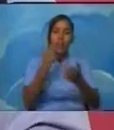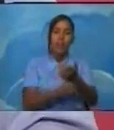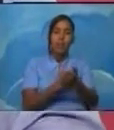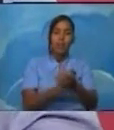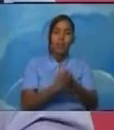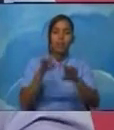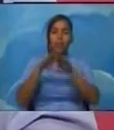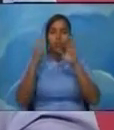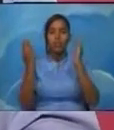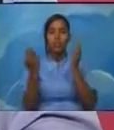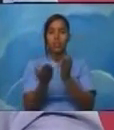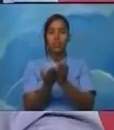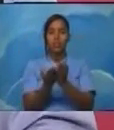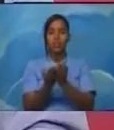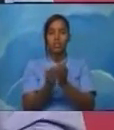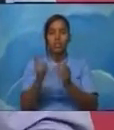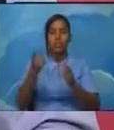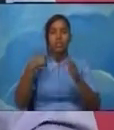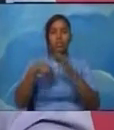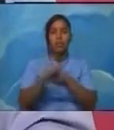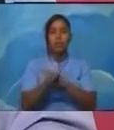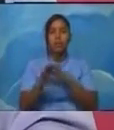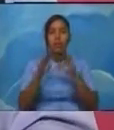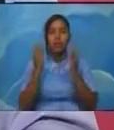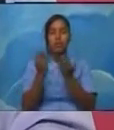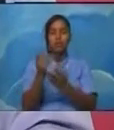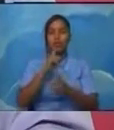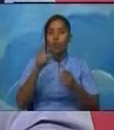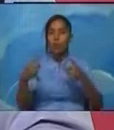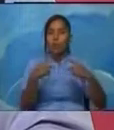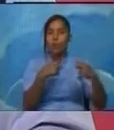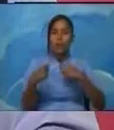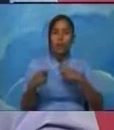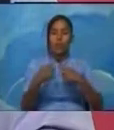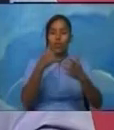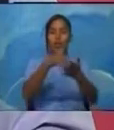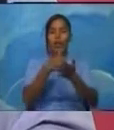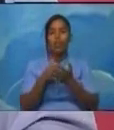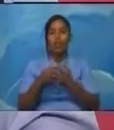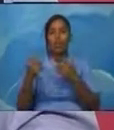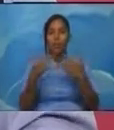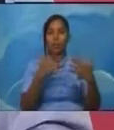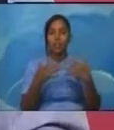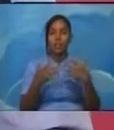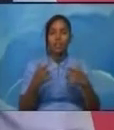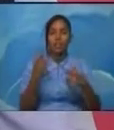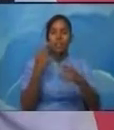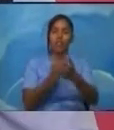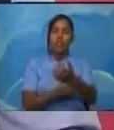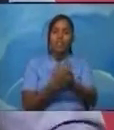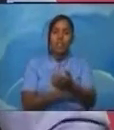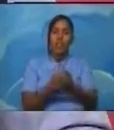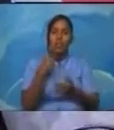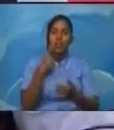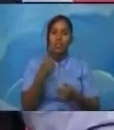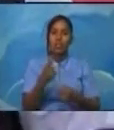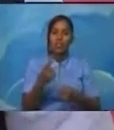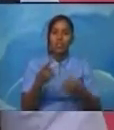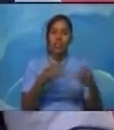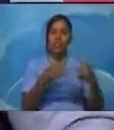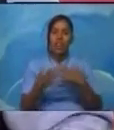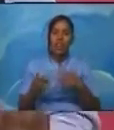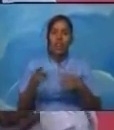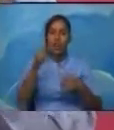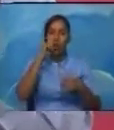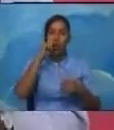hermano se mundanaliza, pero no se ganó, no peleó, no ganó la batalla. Otro dice: hermano, estoy haciéndole guerra